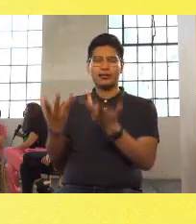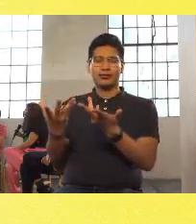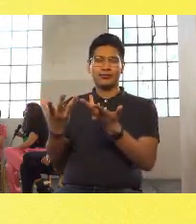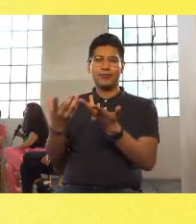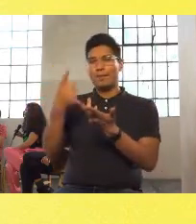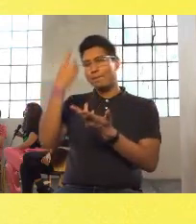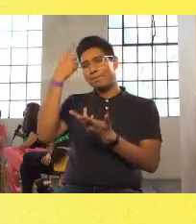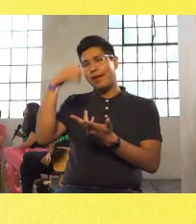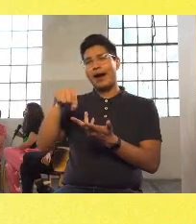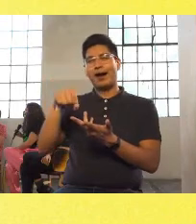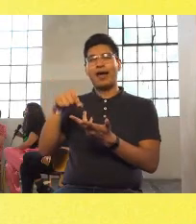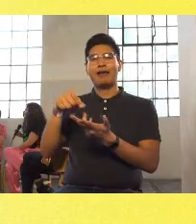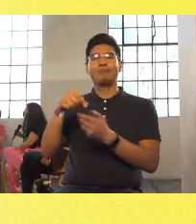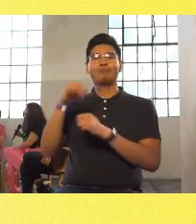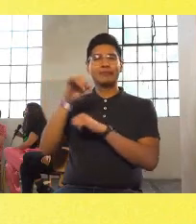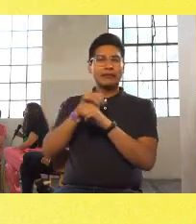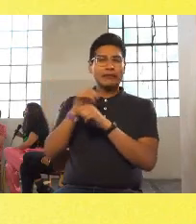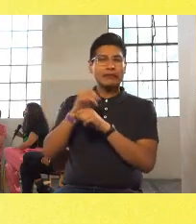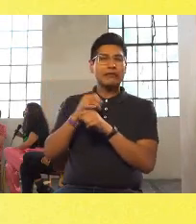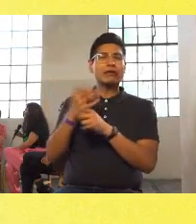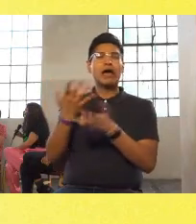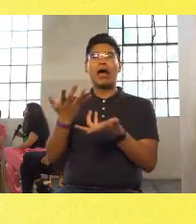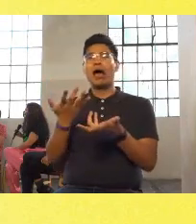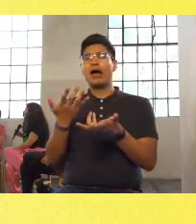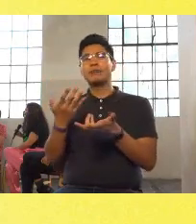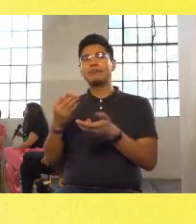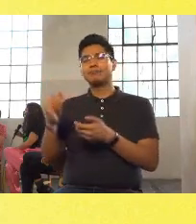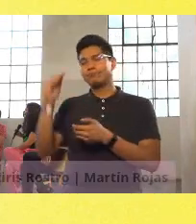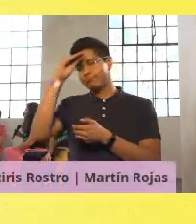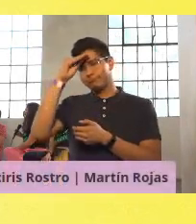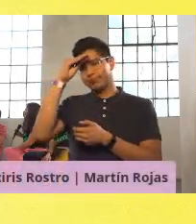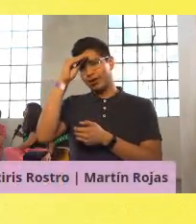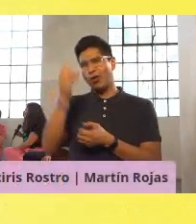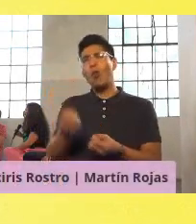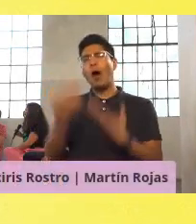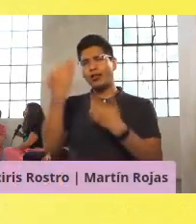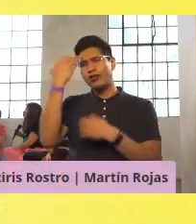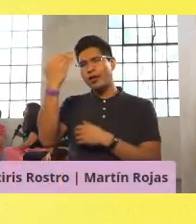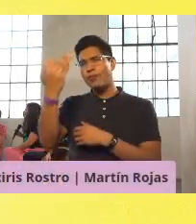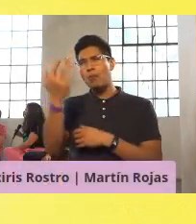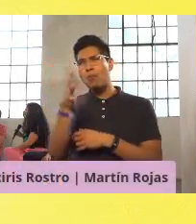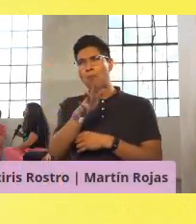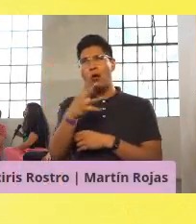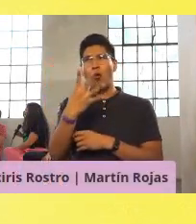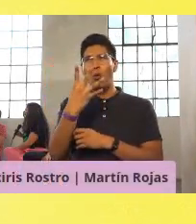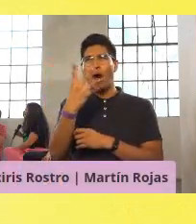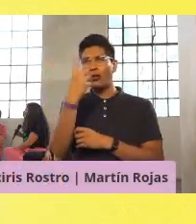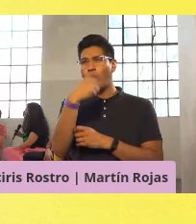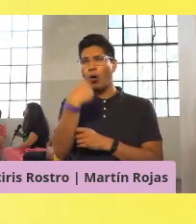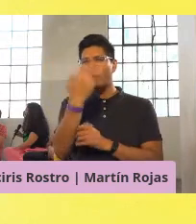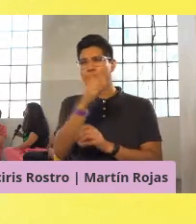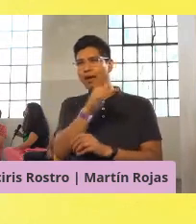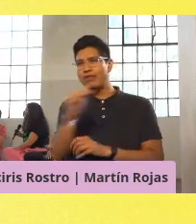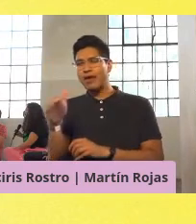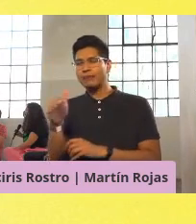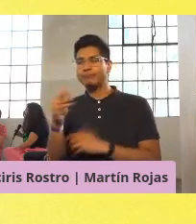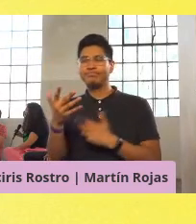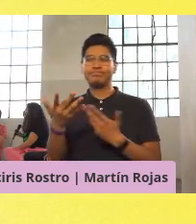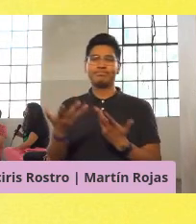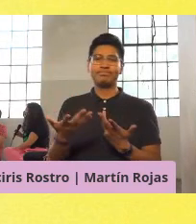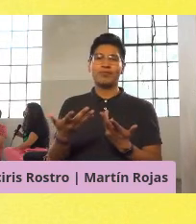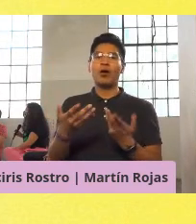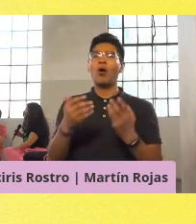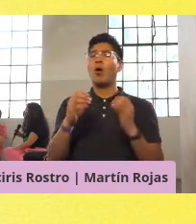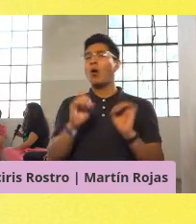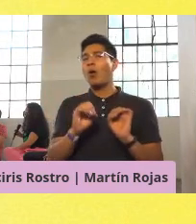creativa, de, ok, bueno, pienso, investigo, hago tal, bueno, me tardo 4 horas y media, más o menos, a veces, ok, no, ¿sabes qué? O entre